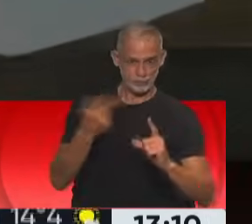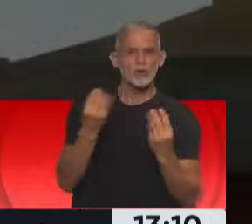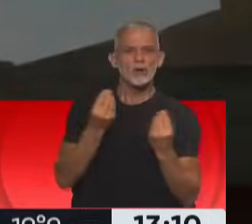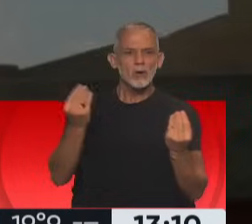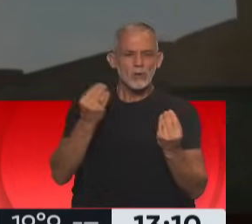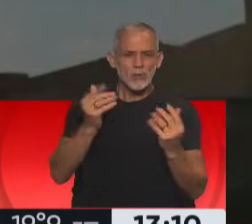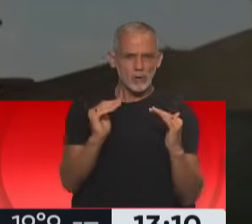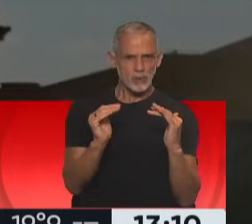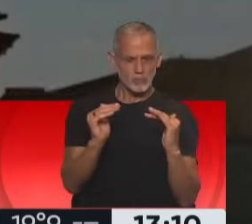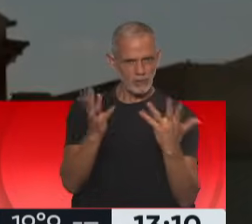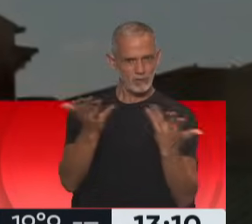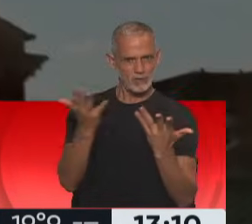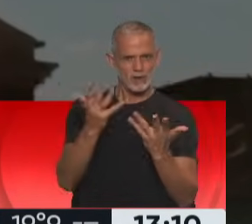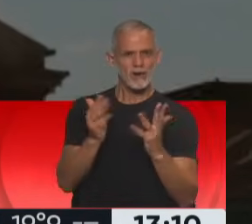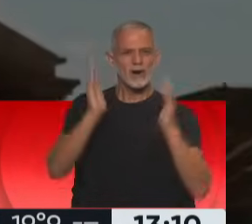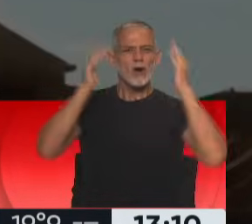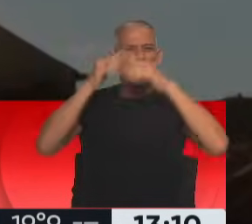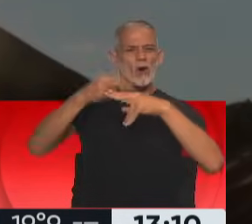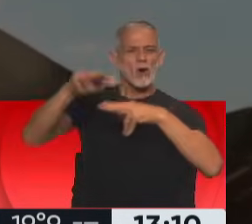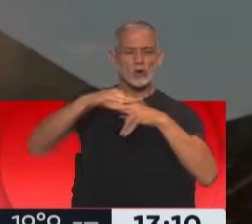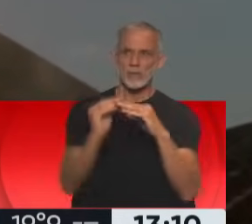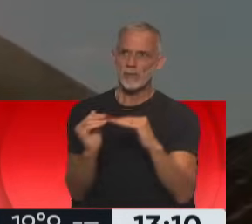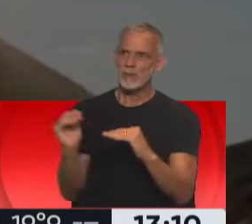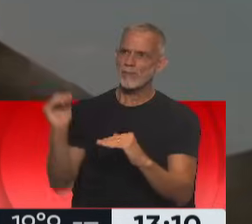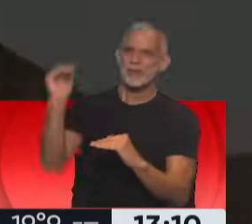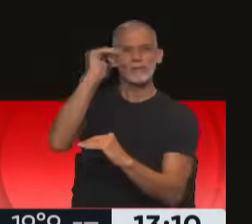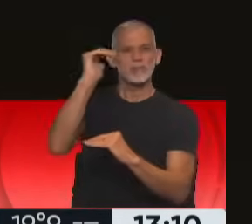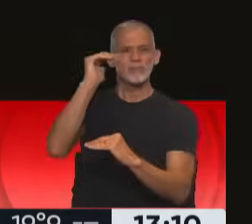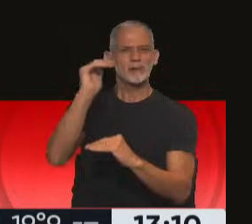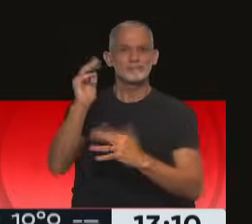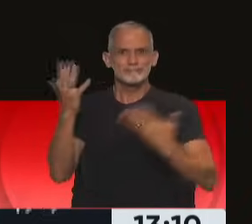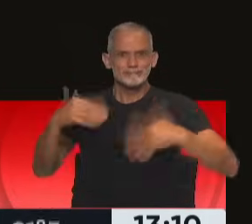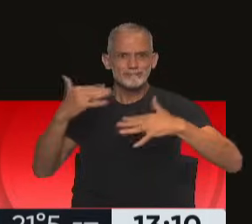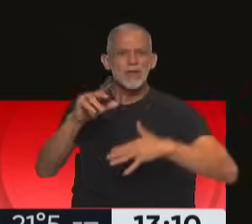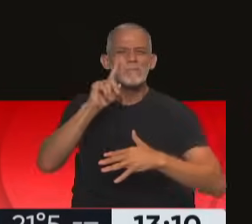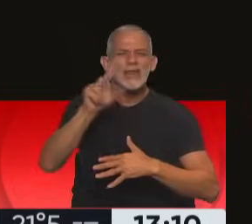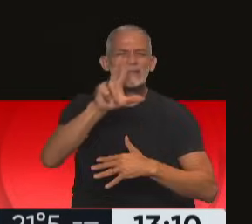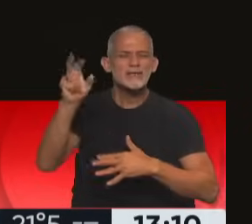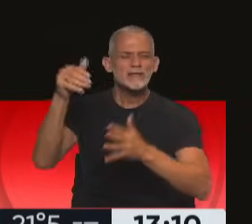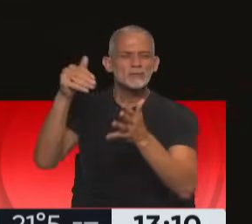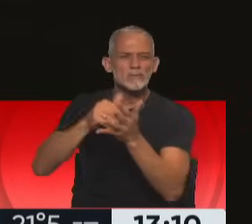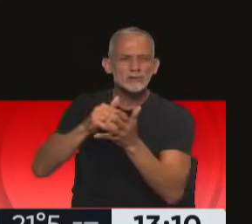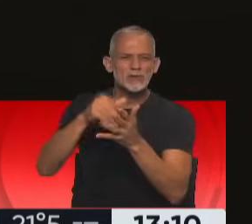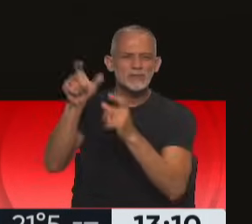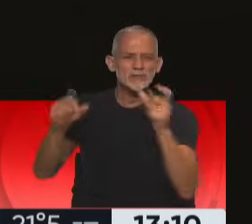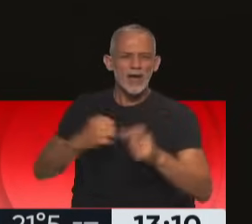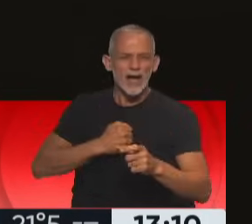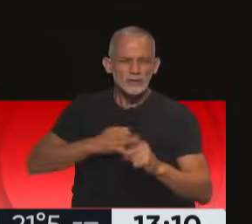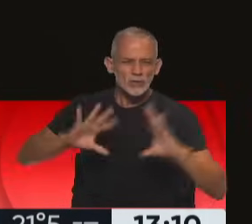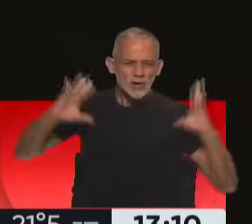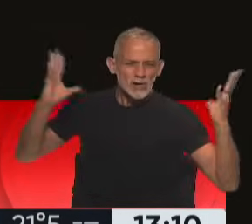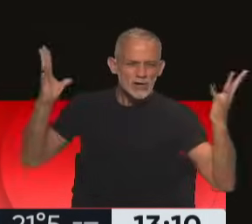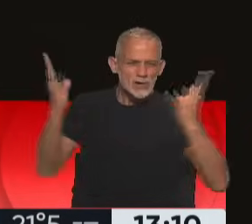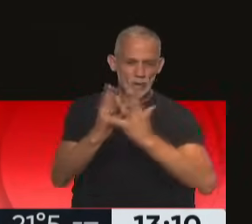a lo más alto del obispado de Roma, hacia lo más alto de la fe de 1.300 millones de católicos, a un